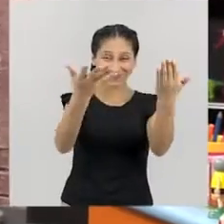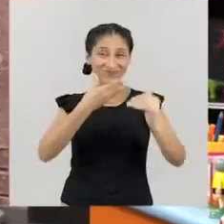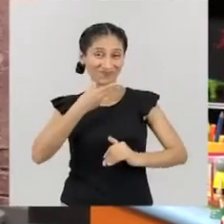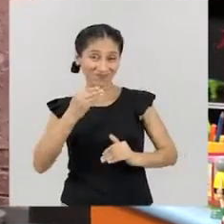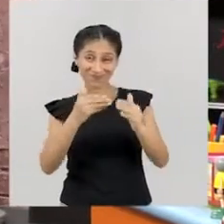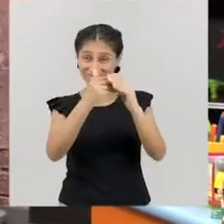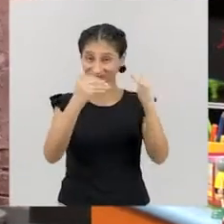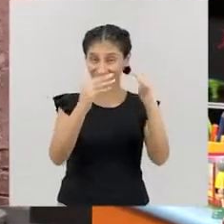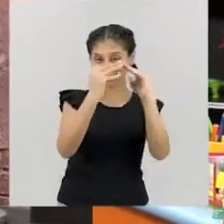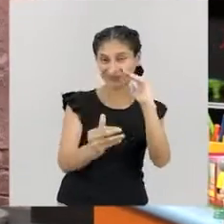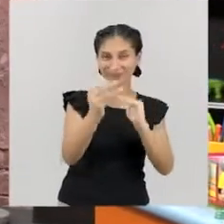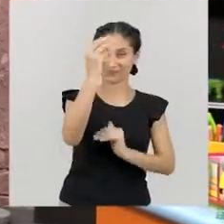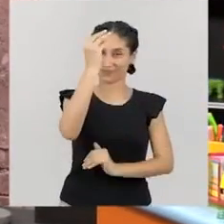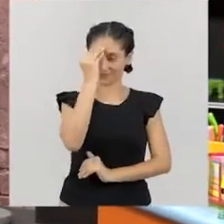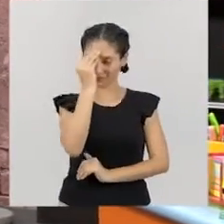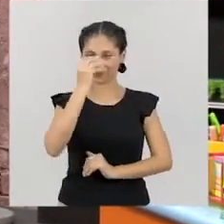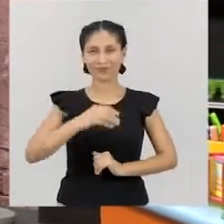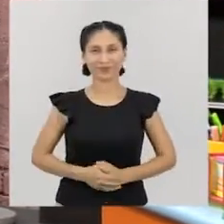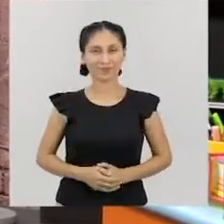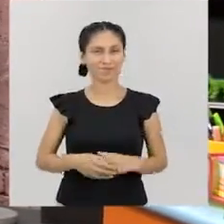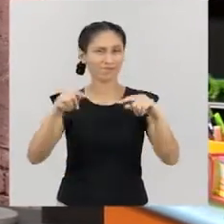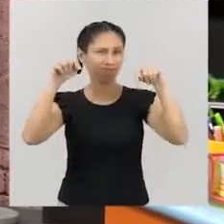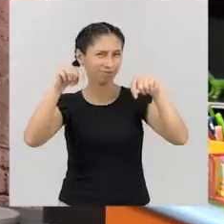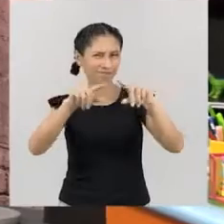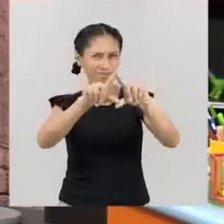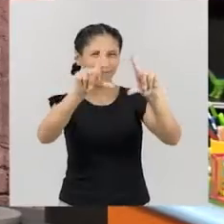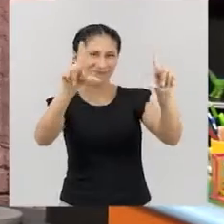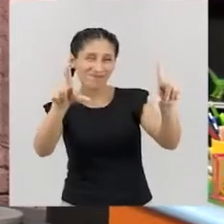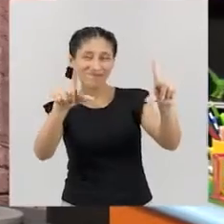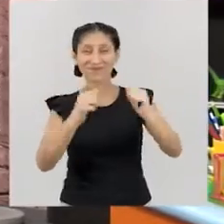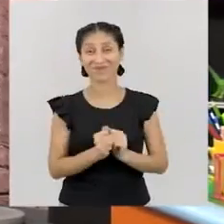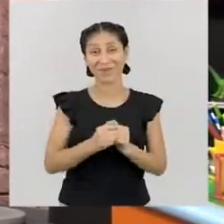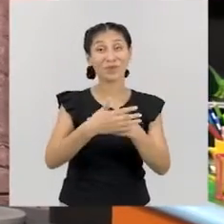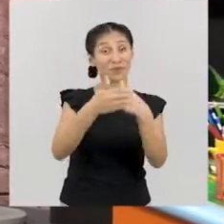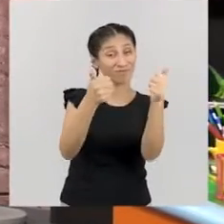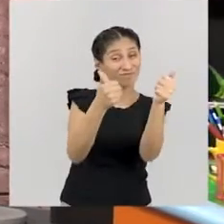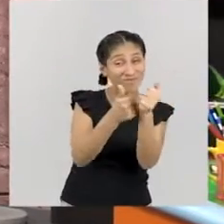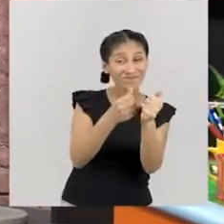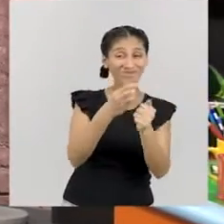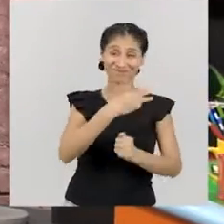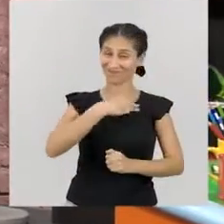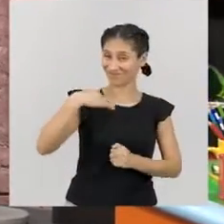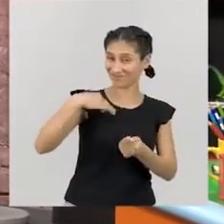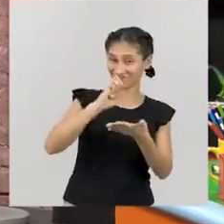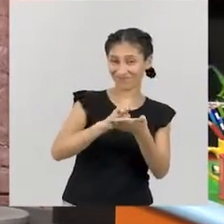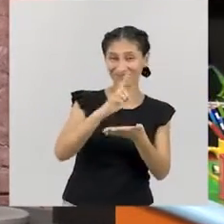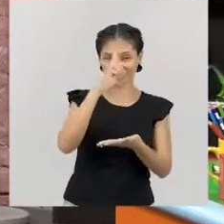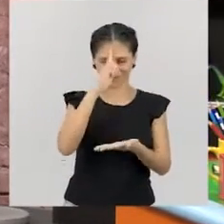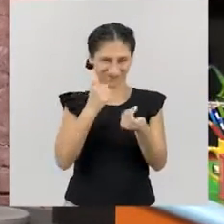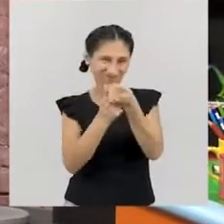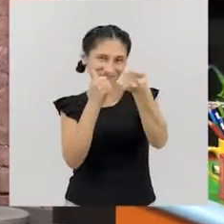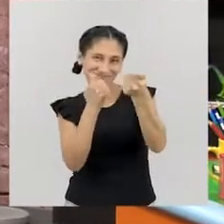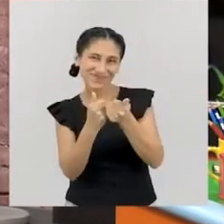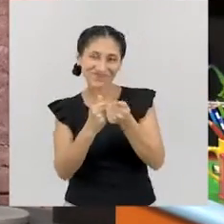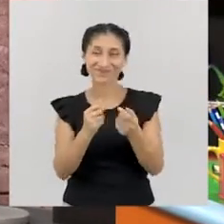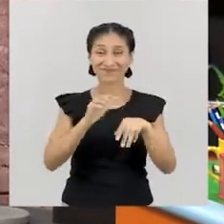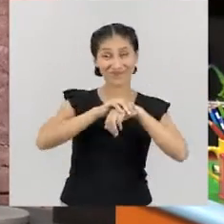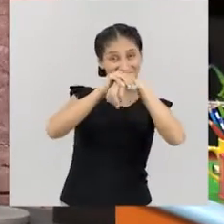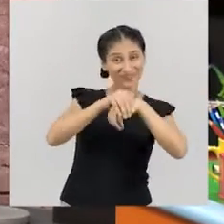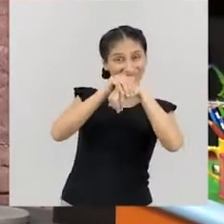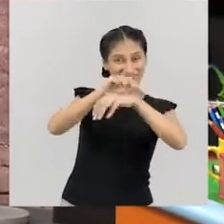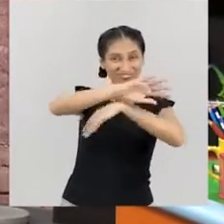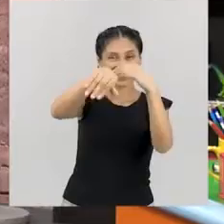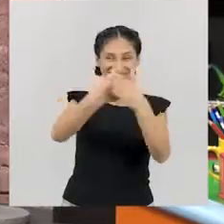Bienvenidas y bienvenidos, chicas y chicos de la Pre Aprendo en Casa. Este programa llega a ustedes gracias a la iniciativa del Ministerio de